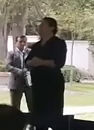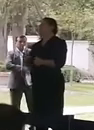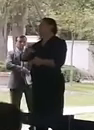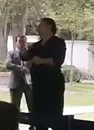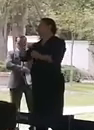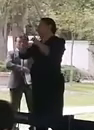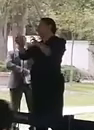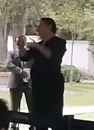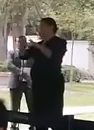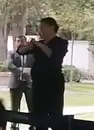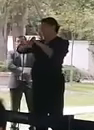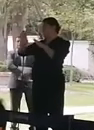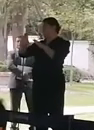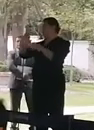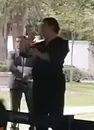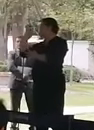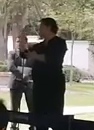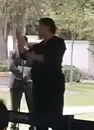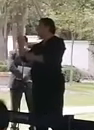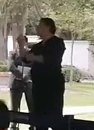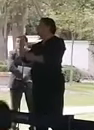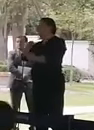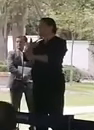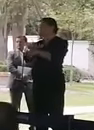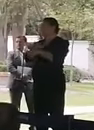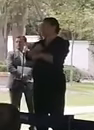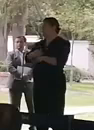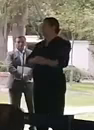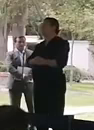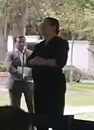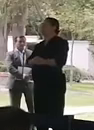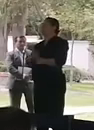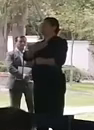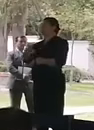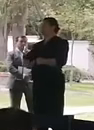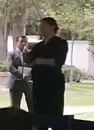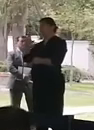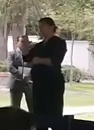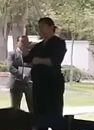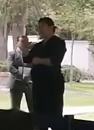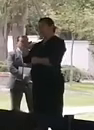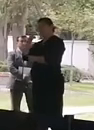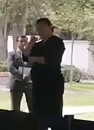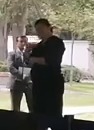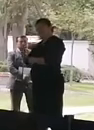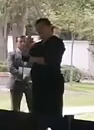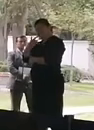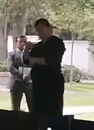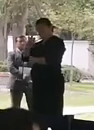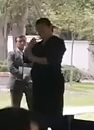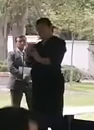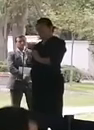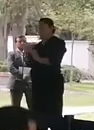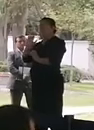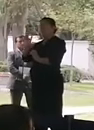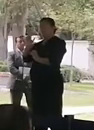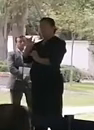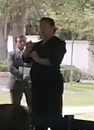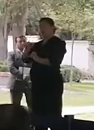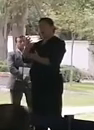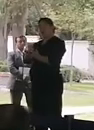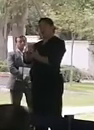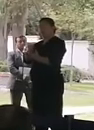la reforma que se requiere en los Estados Unidos, que está empujando el presidente Biden, ojalá que tengamos éxito, vamos a seguir empujándolo en